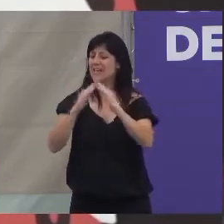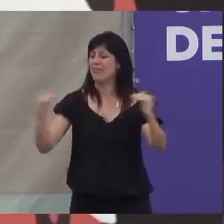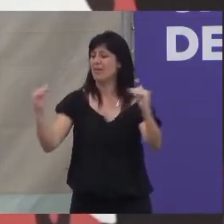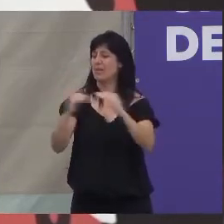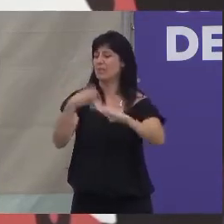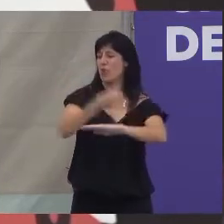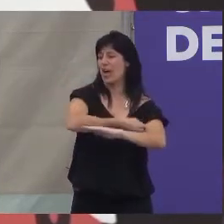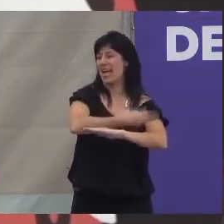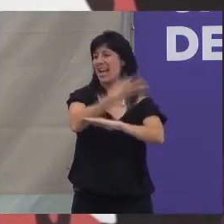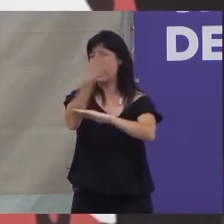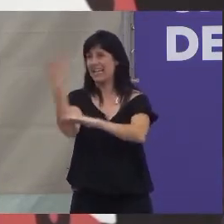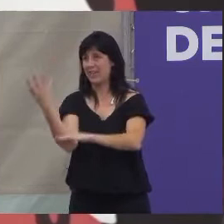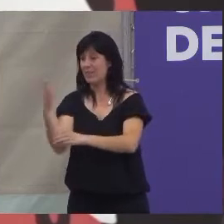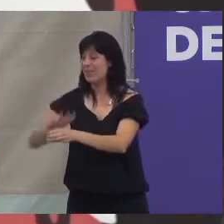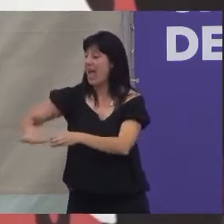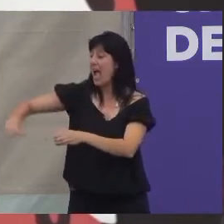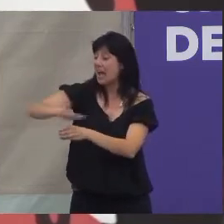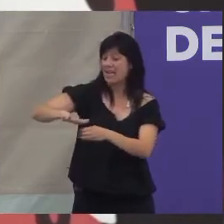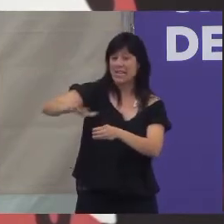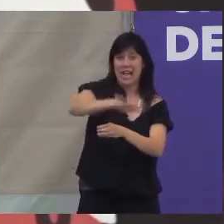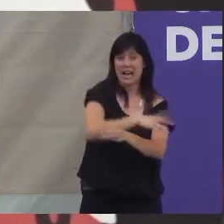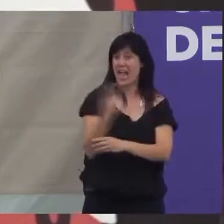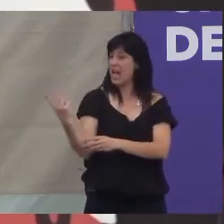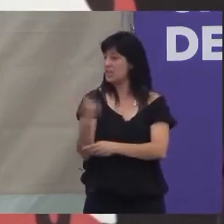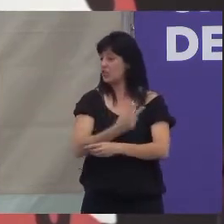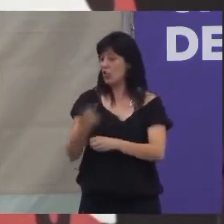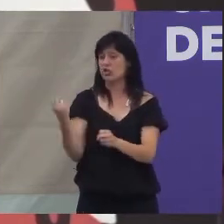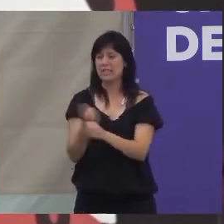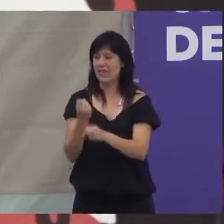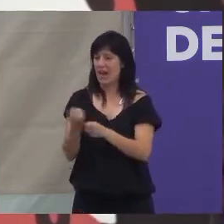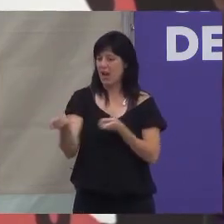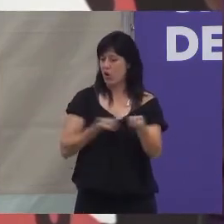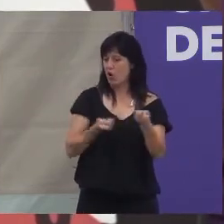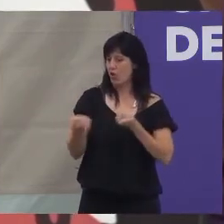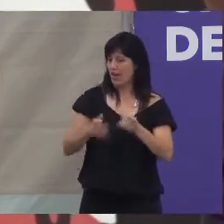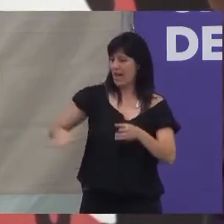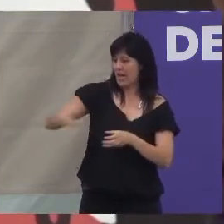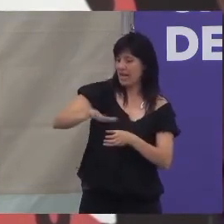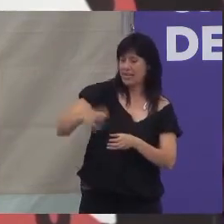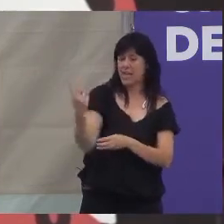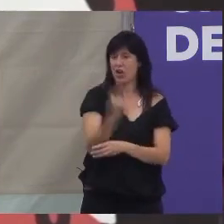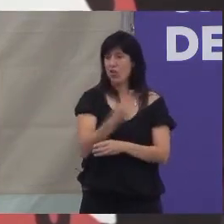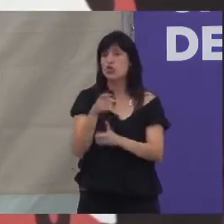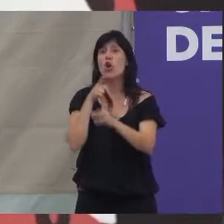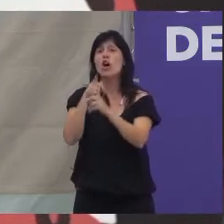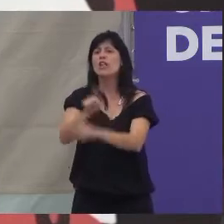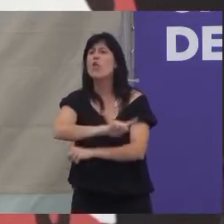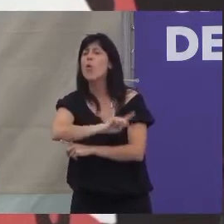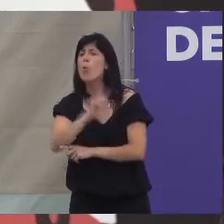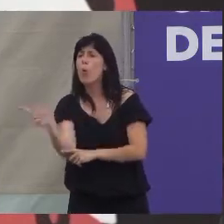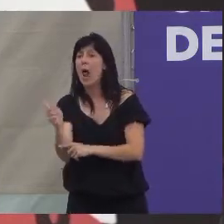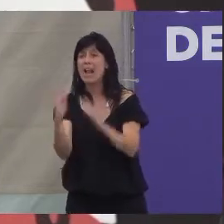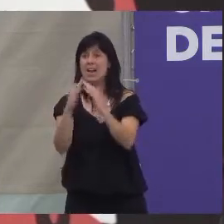LGTBI con dos áreas que trabajarán en coordinación para conseguir no solo la